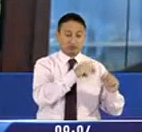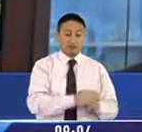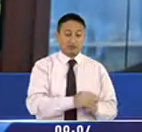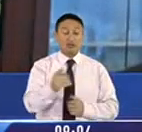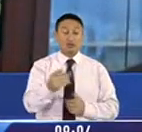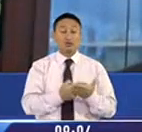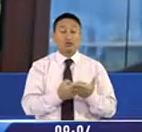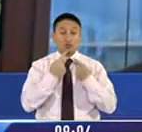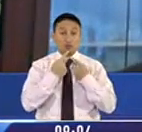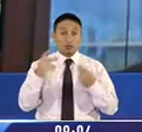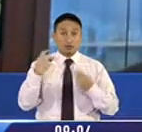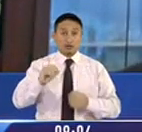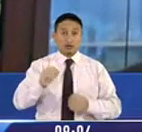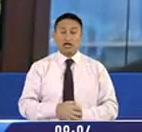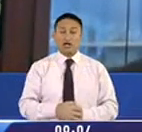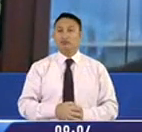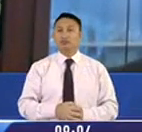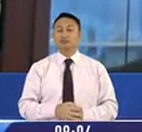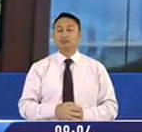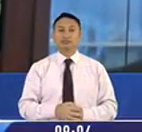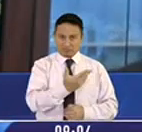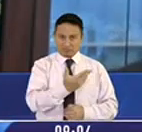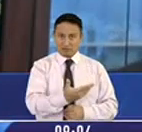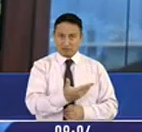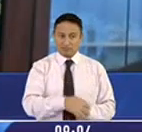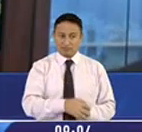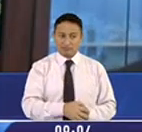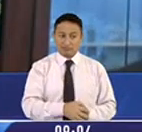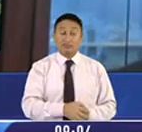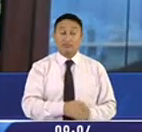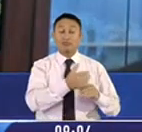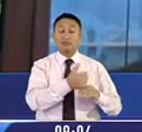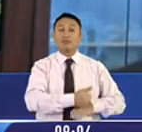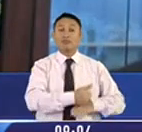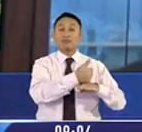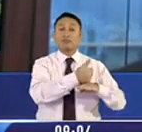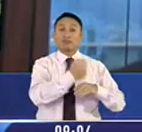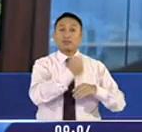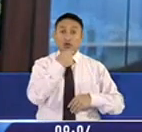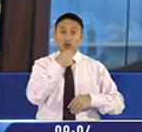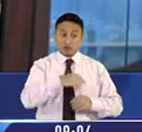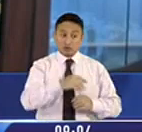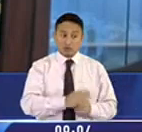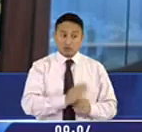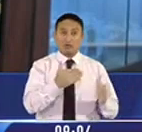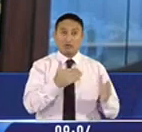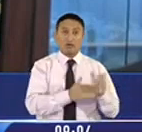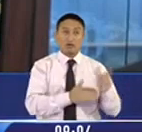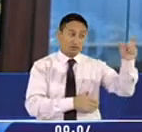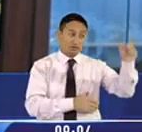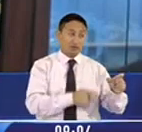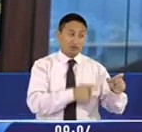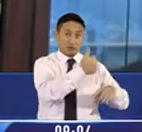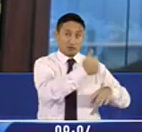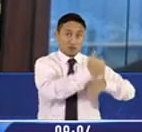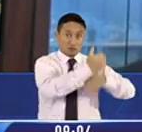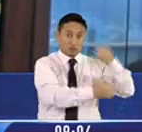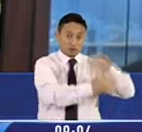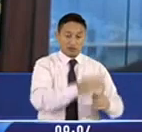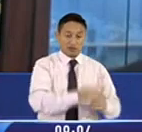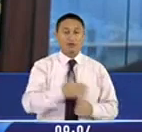pública, pero esto es peor todavía. Una autoridad que hemos anunciado que llevaremos a juicio político se